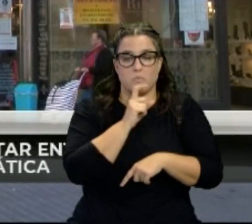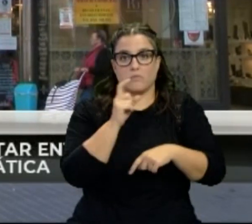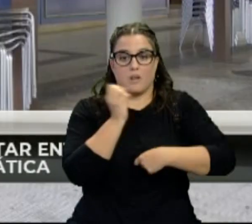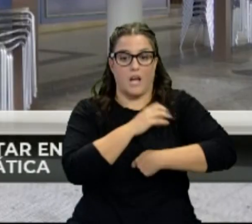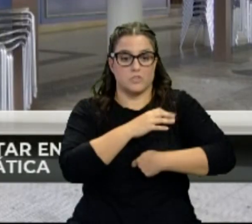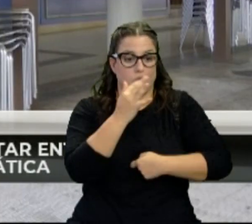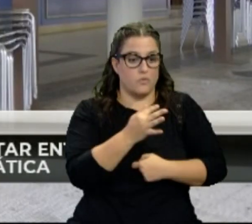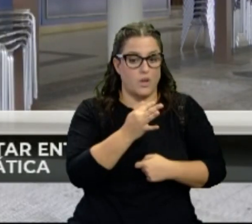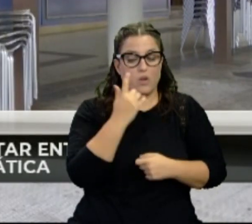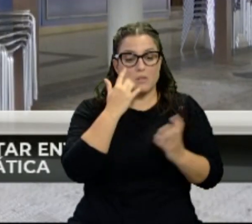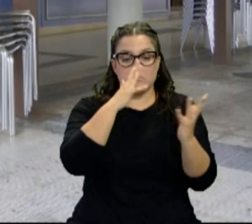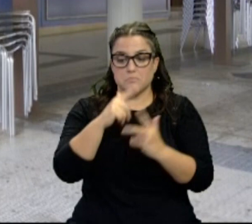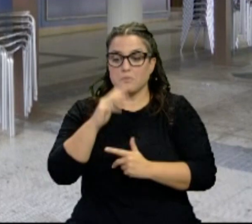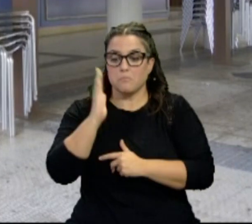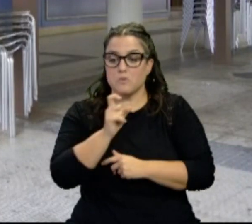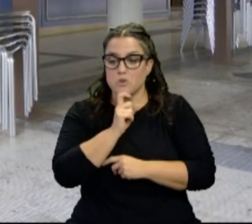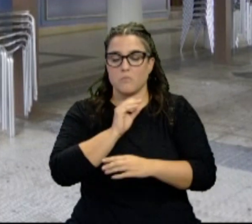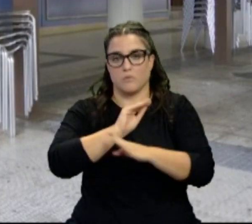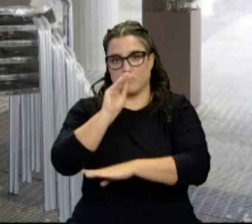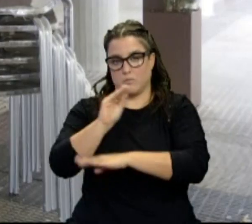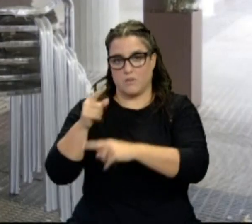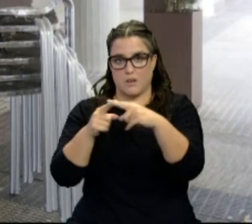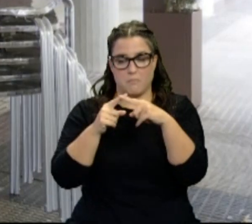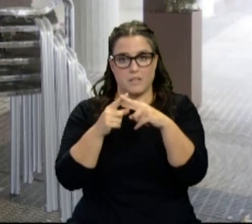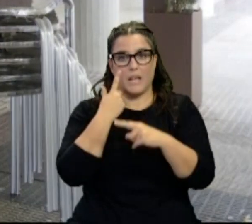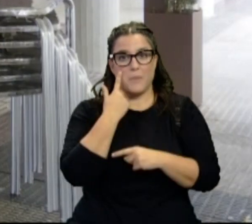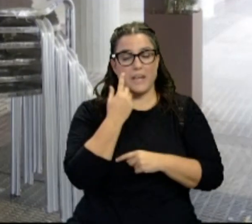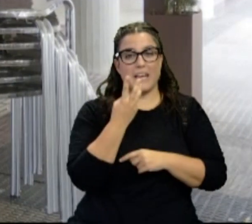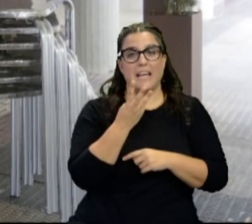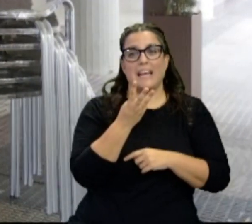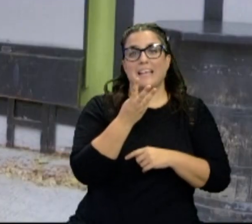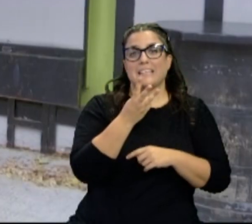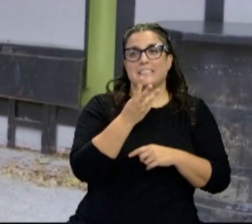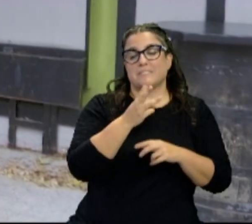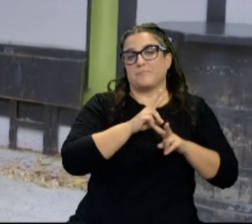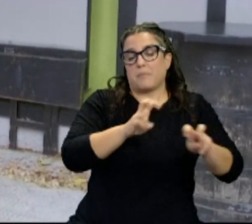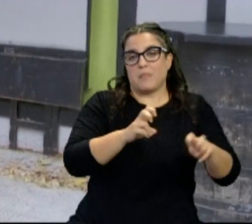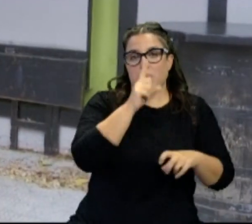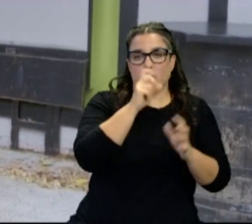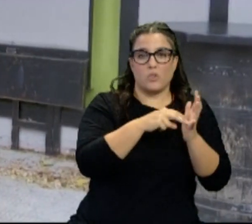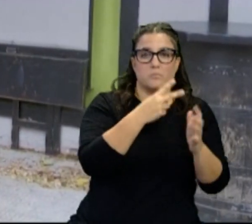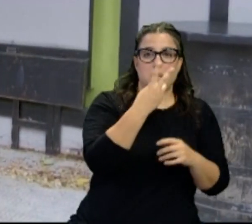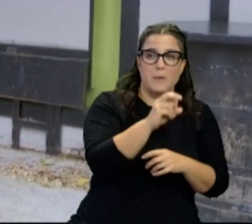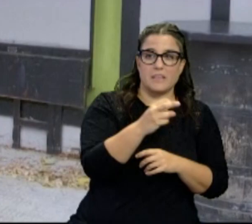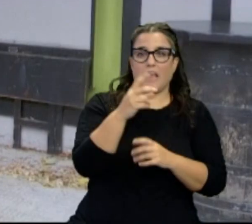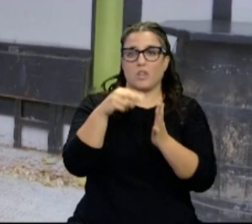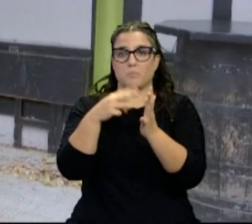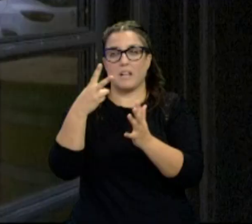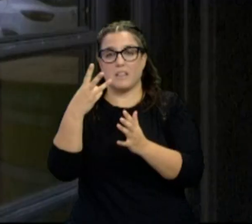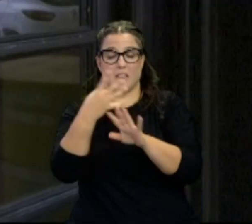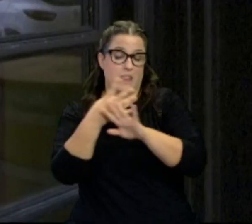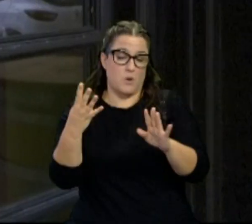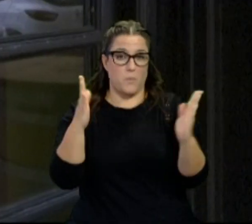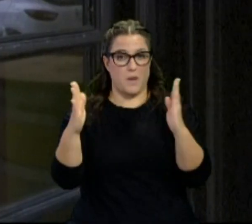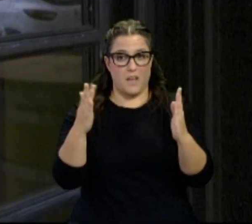fijos y para ello se comparará la actividad de los 3 primeros trimestres de 2020 y 2019. Para autónomos y empresas que se hayan creado entre enero y